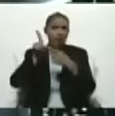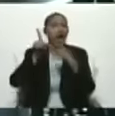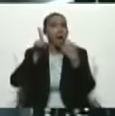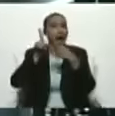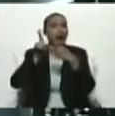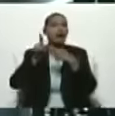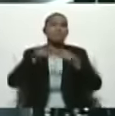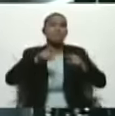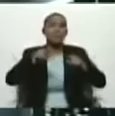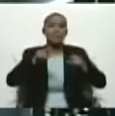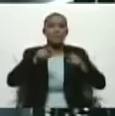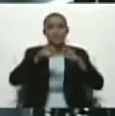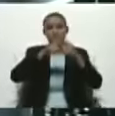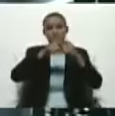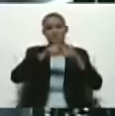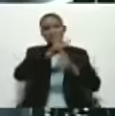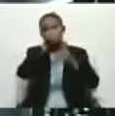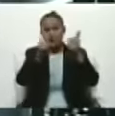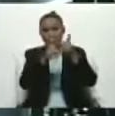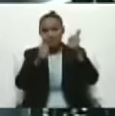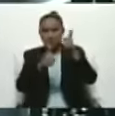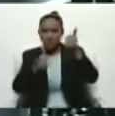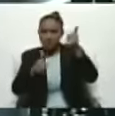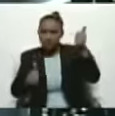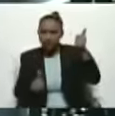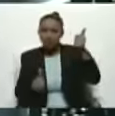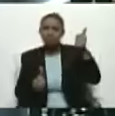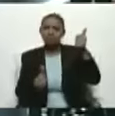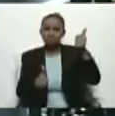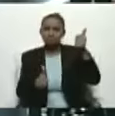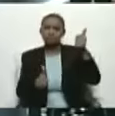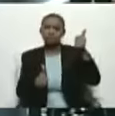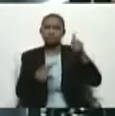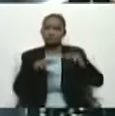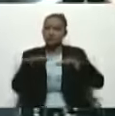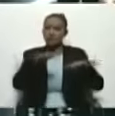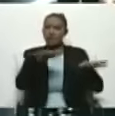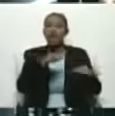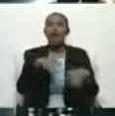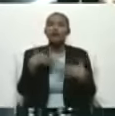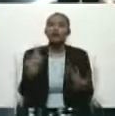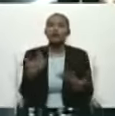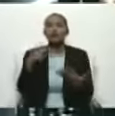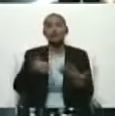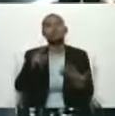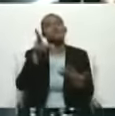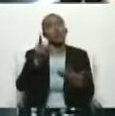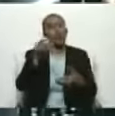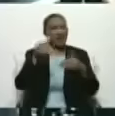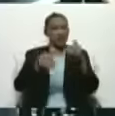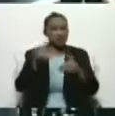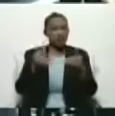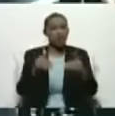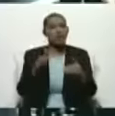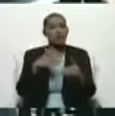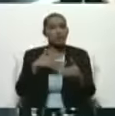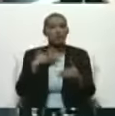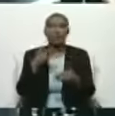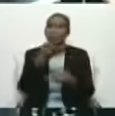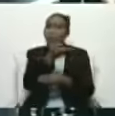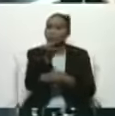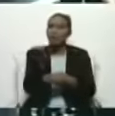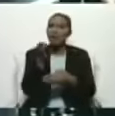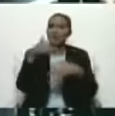hablando de una segunda reelección consecutiva a la que aspira el presidente Nicolás Maduro. Ustedes están recorriendo las calles,